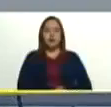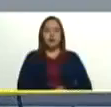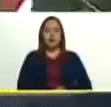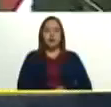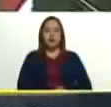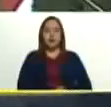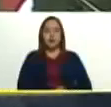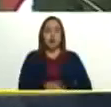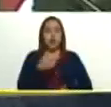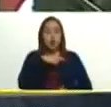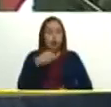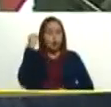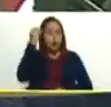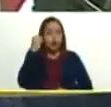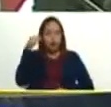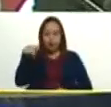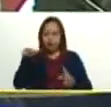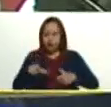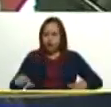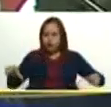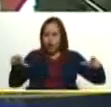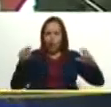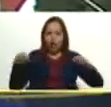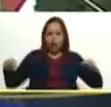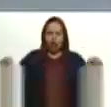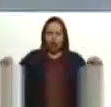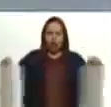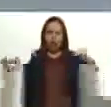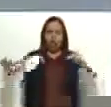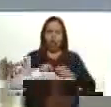Si analizamos esta sala,